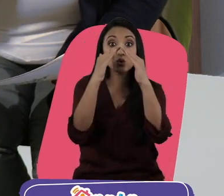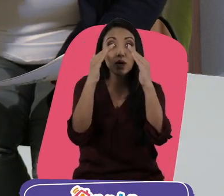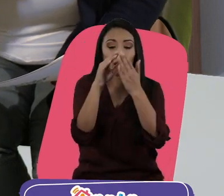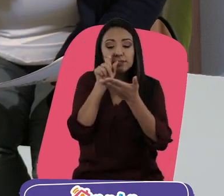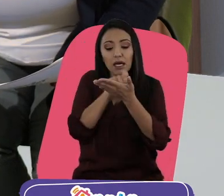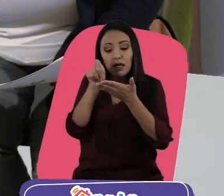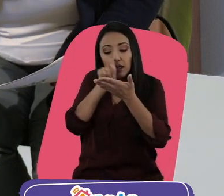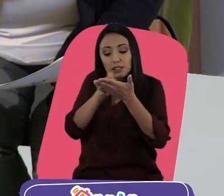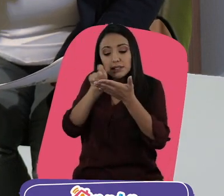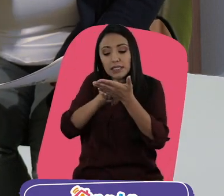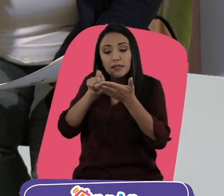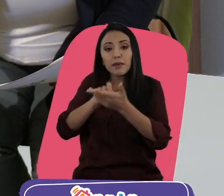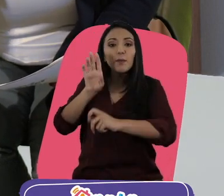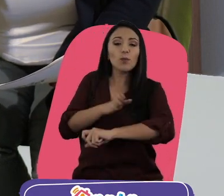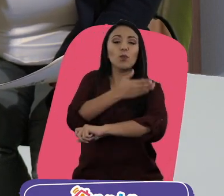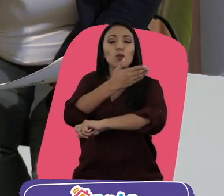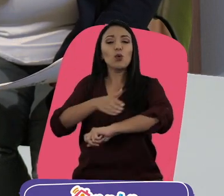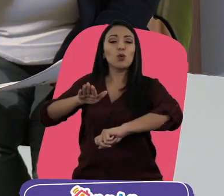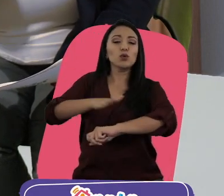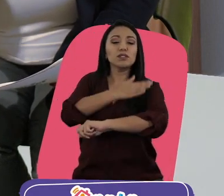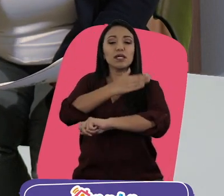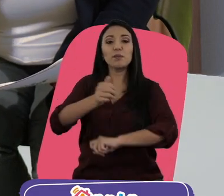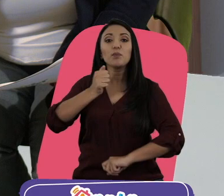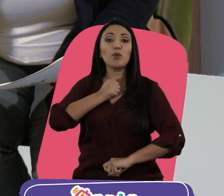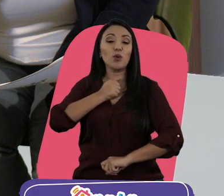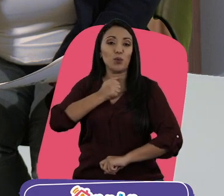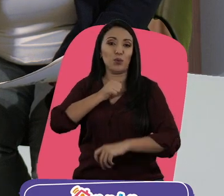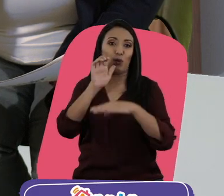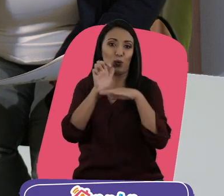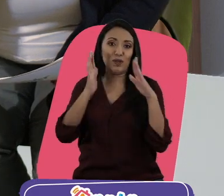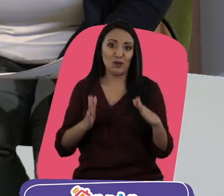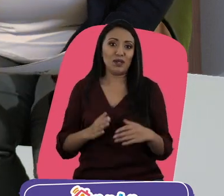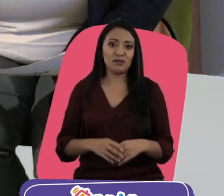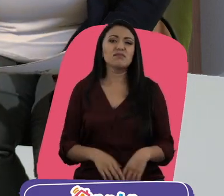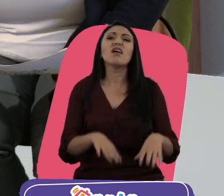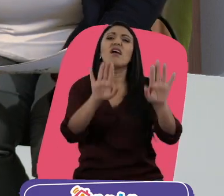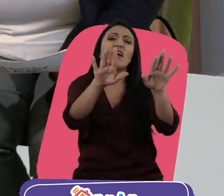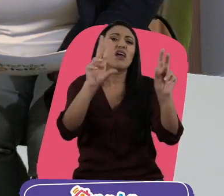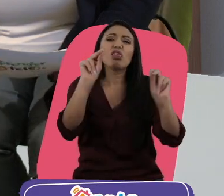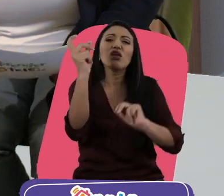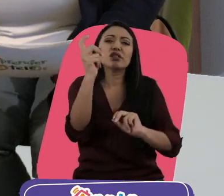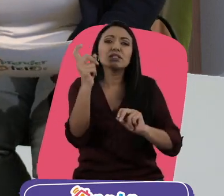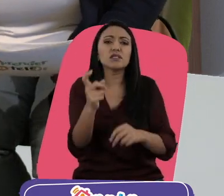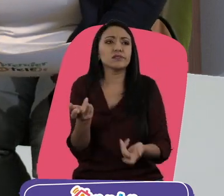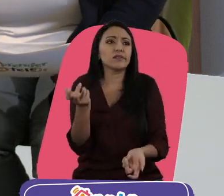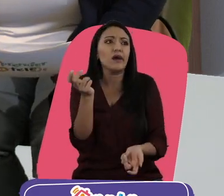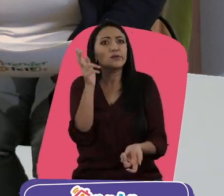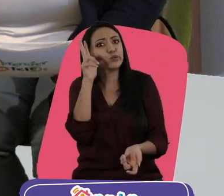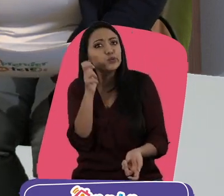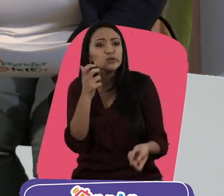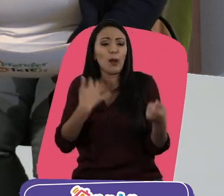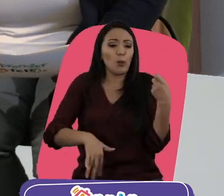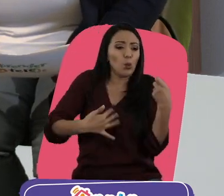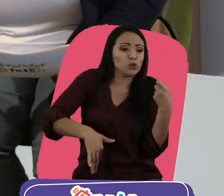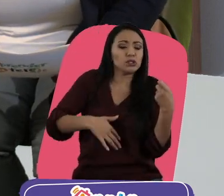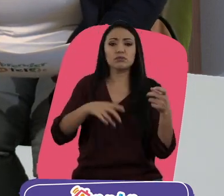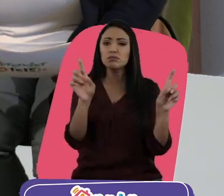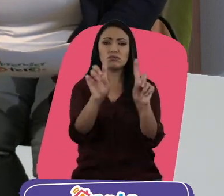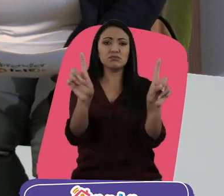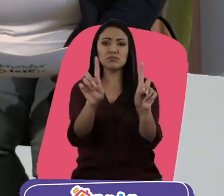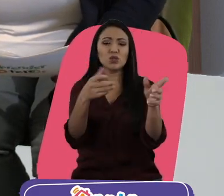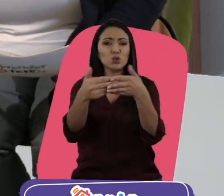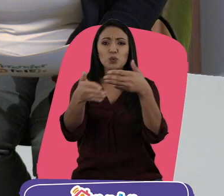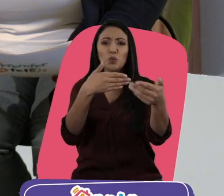Redacta, crea la letra de una canción con ritmo ecuatoriano. Y recuerden, chicos y chicas, no hace falta tener una guitarra en casa para ser